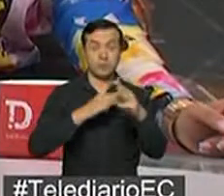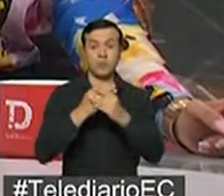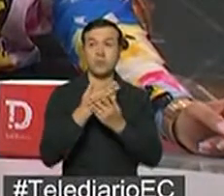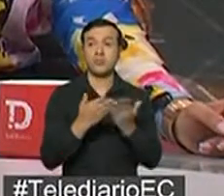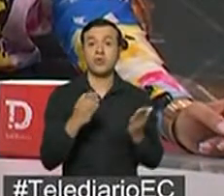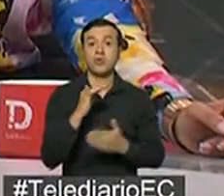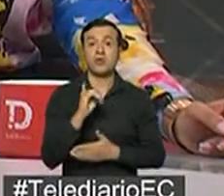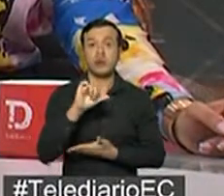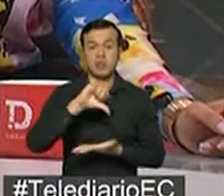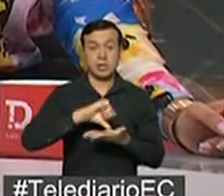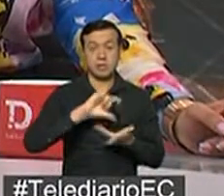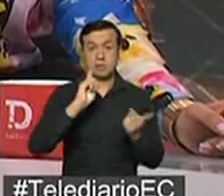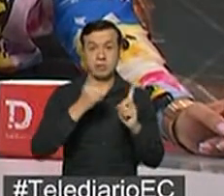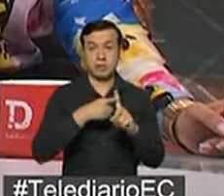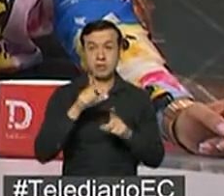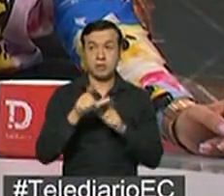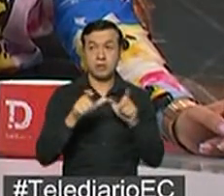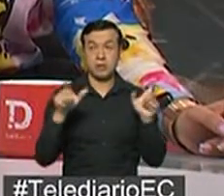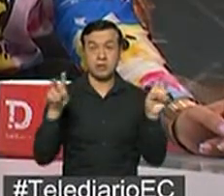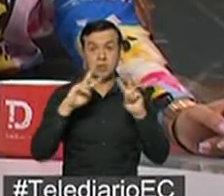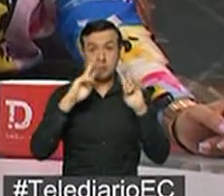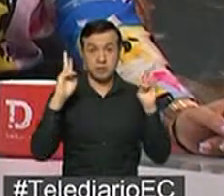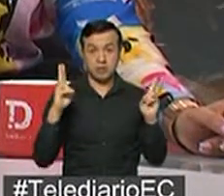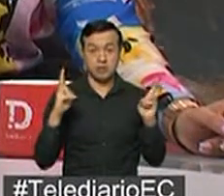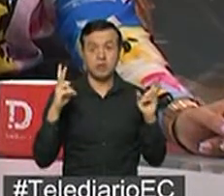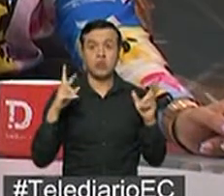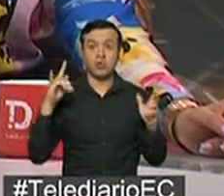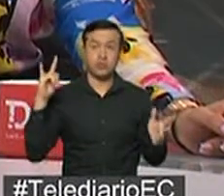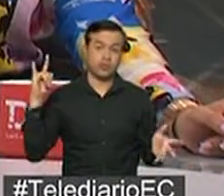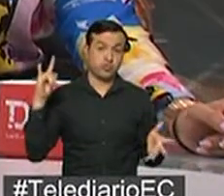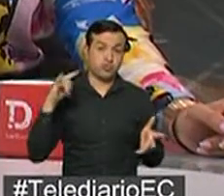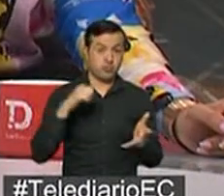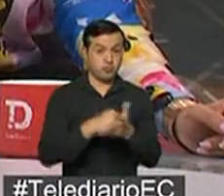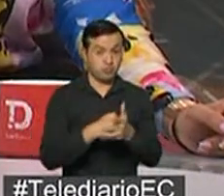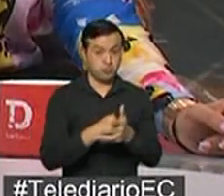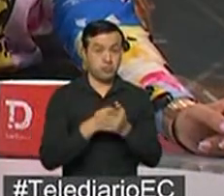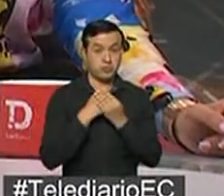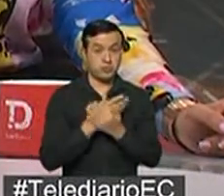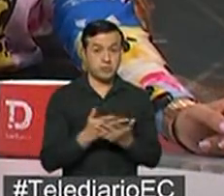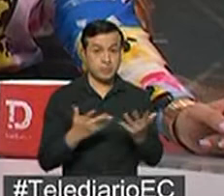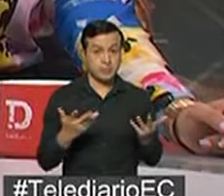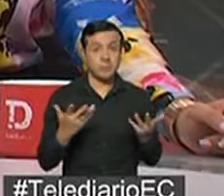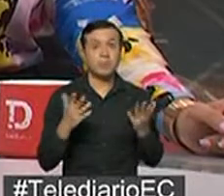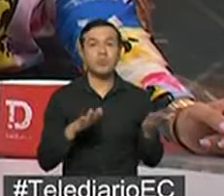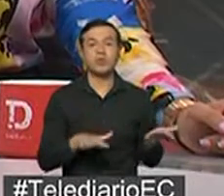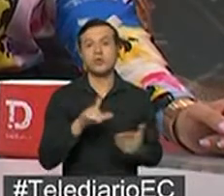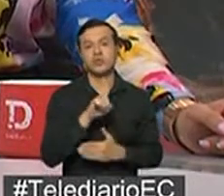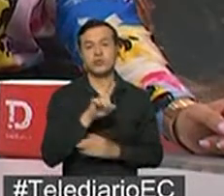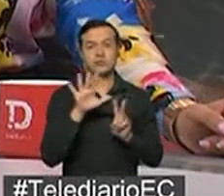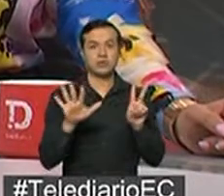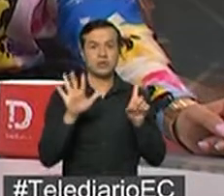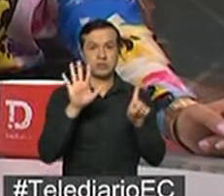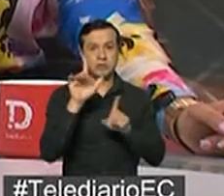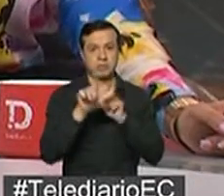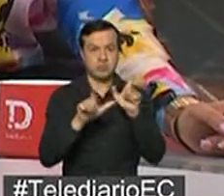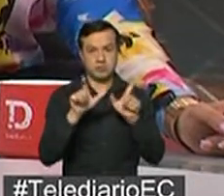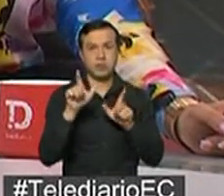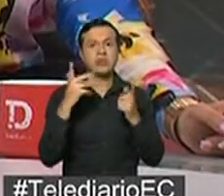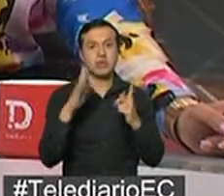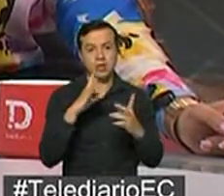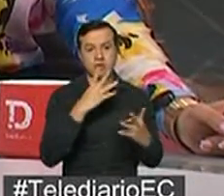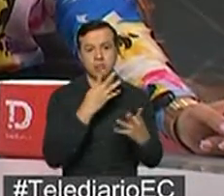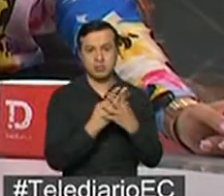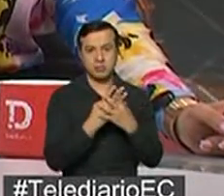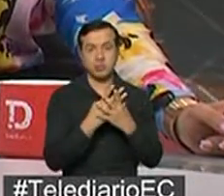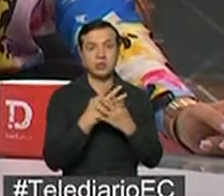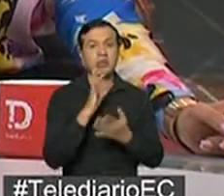efectúa las primeras detenciones relacionadas con el derribo de un avión ucraniano en el que fallecieron 176 personas técnicos